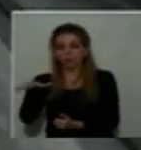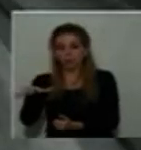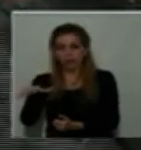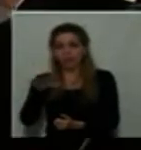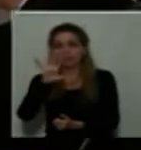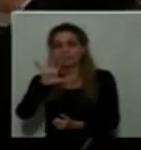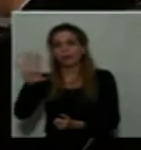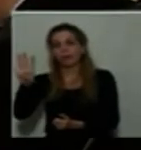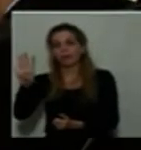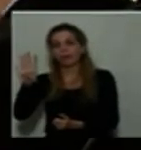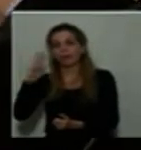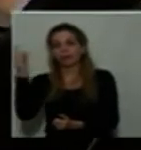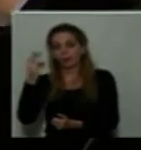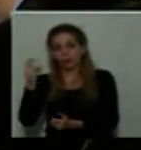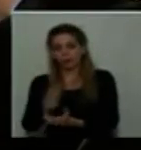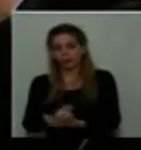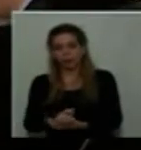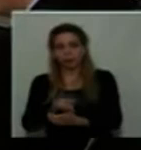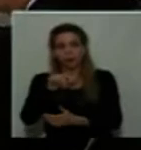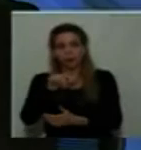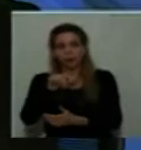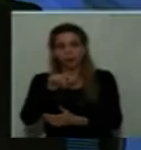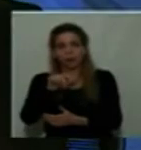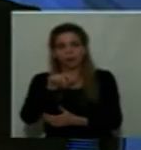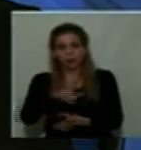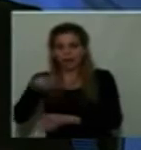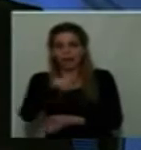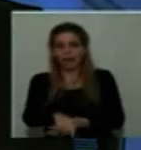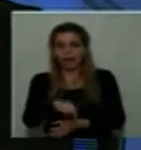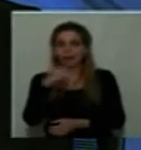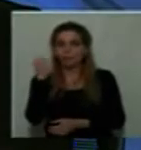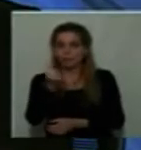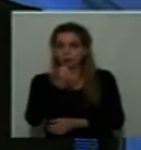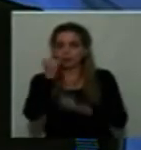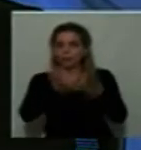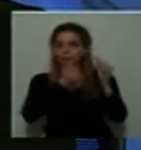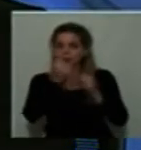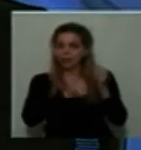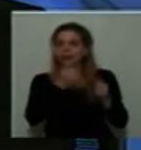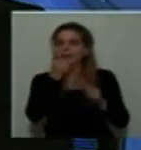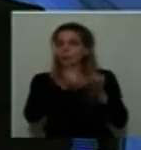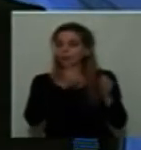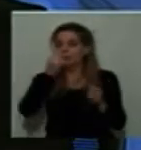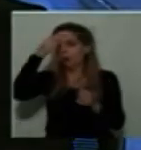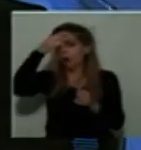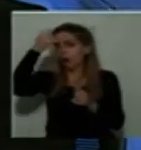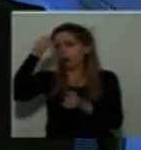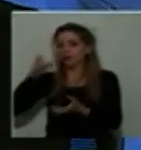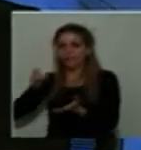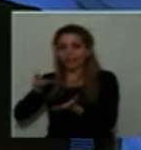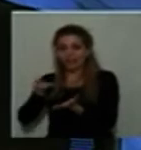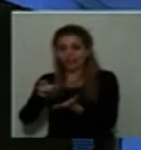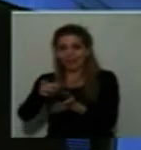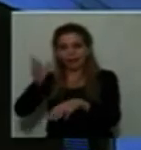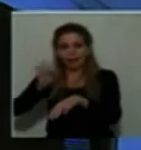impacto. Lo que quiero decir es esto, tan simple. Cuanto más responsabilidad tenga el Motorman, menos responsabilidad tiene la